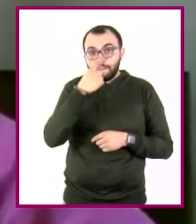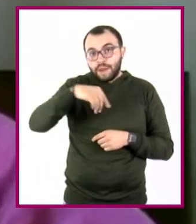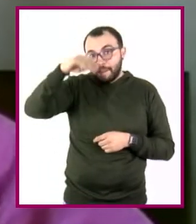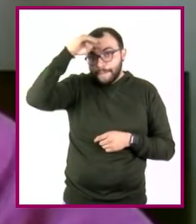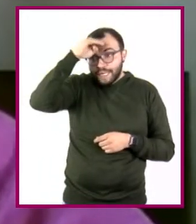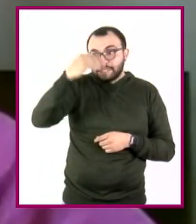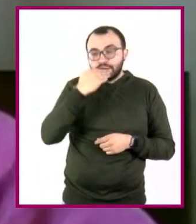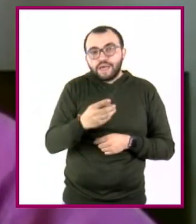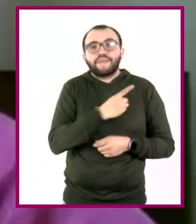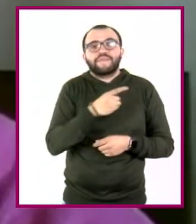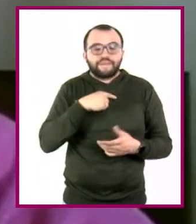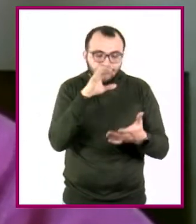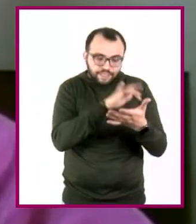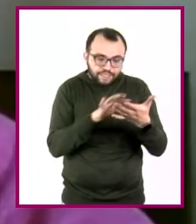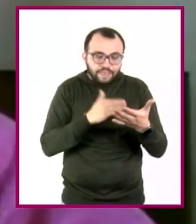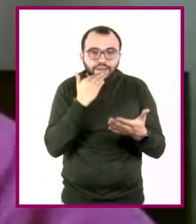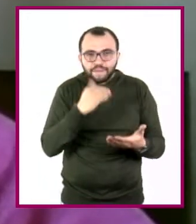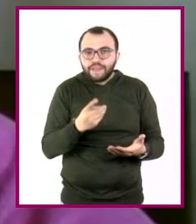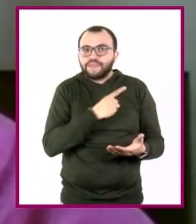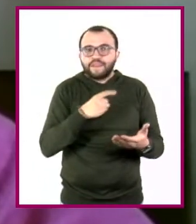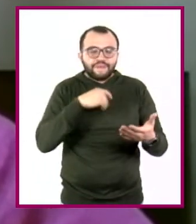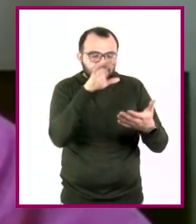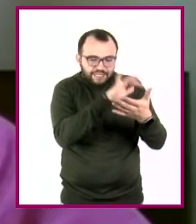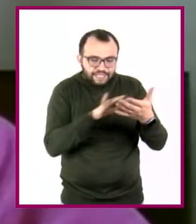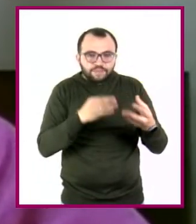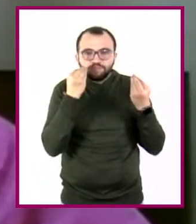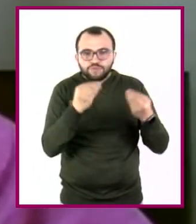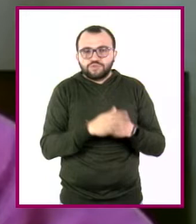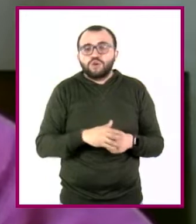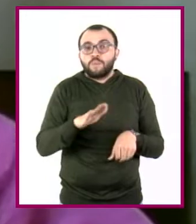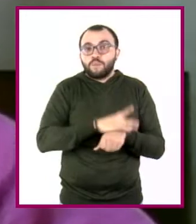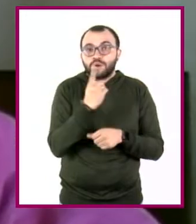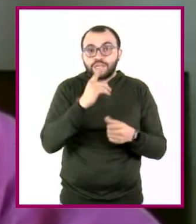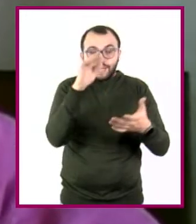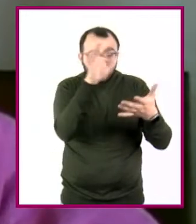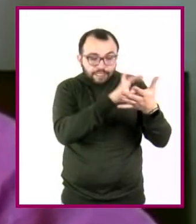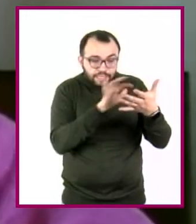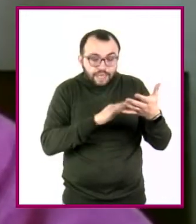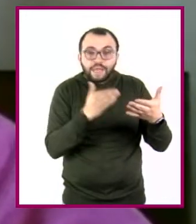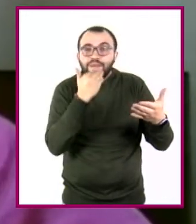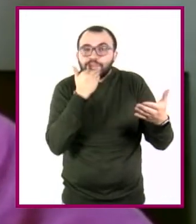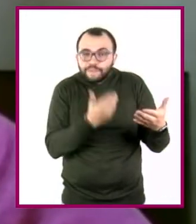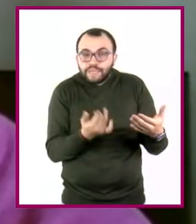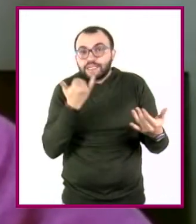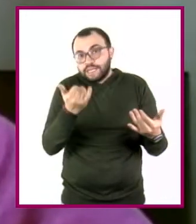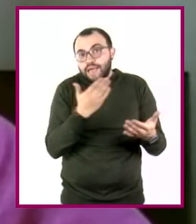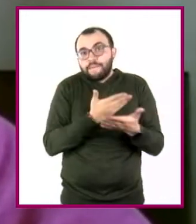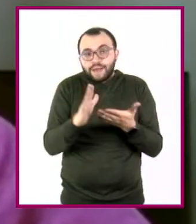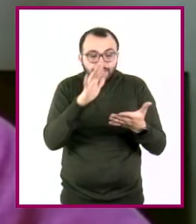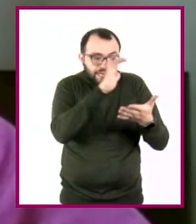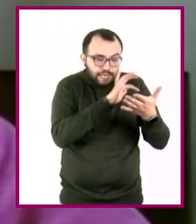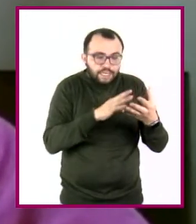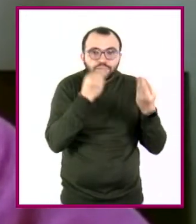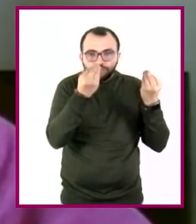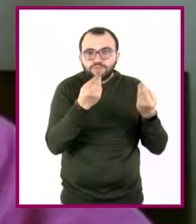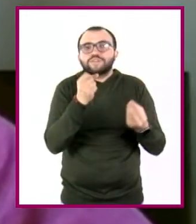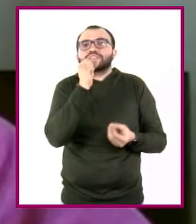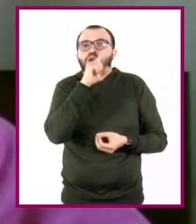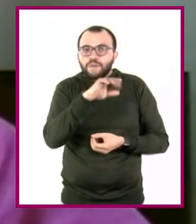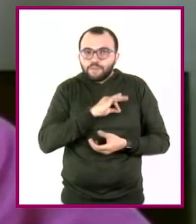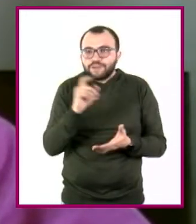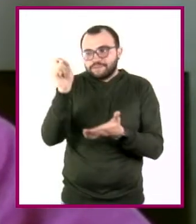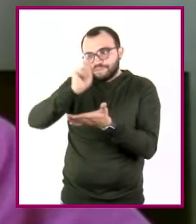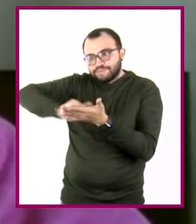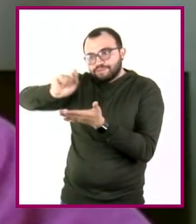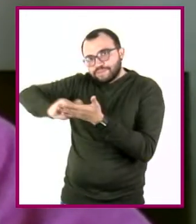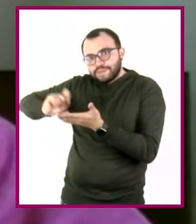que leer mucho, porque leer bien y leer mucho también nos permite escribir bien, ¿no? Y nos ayuda